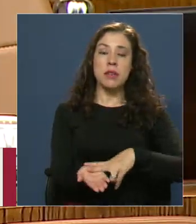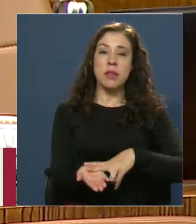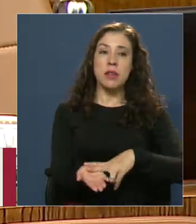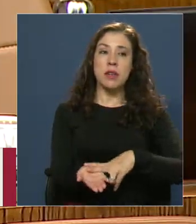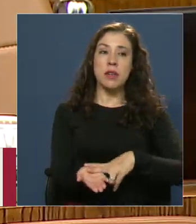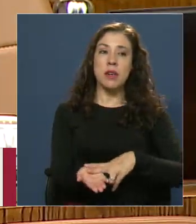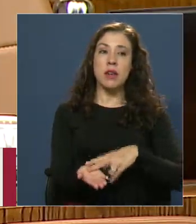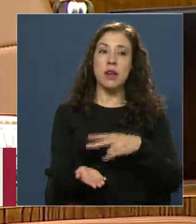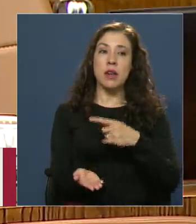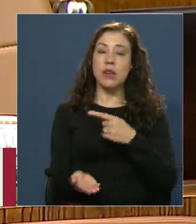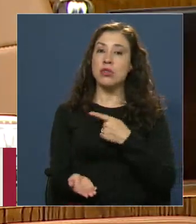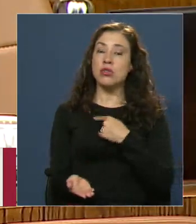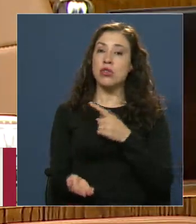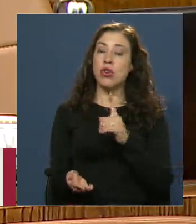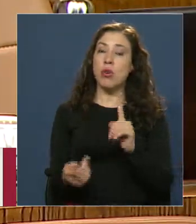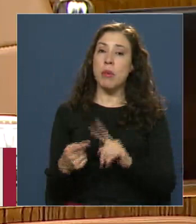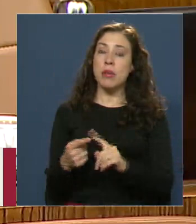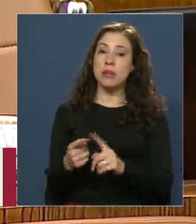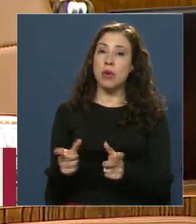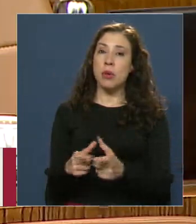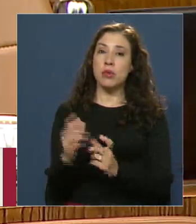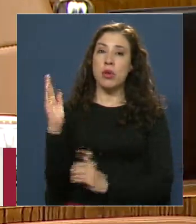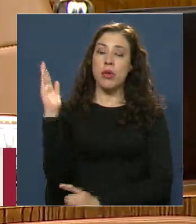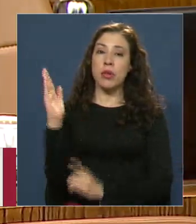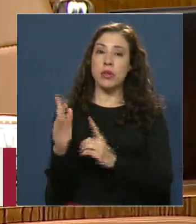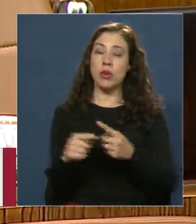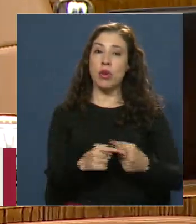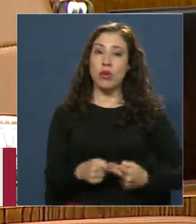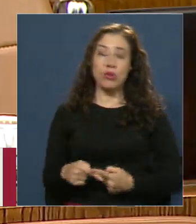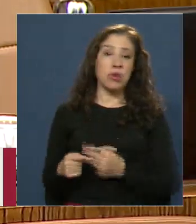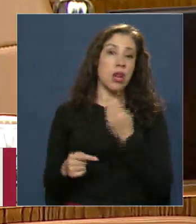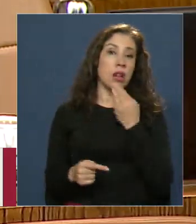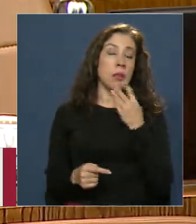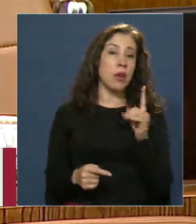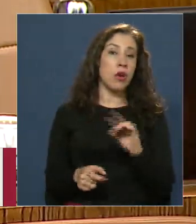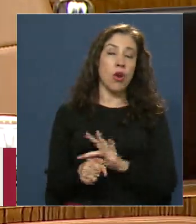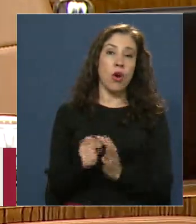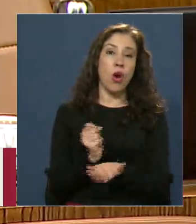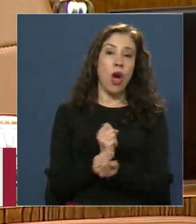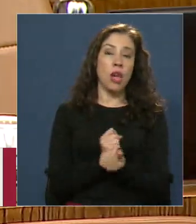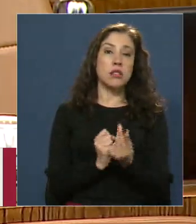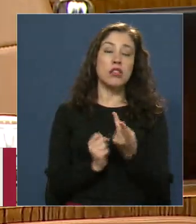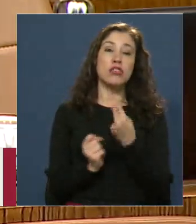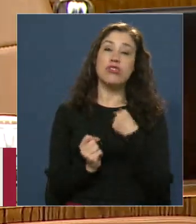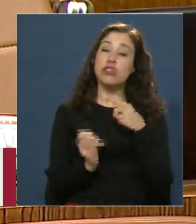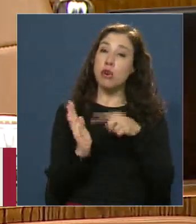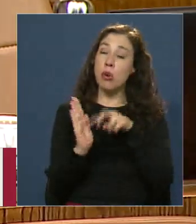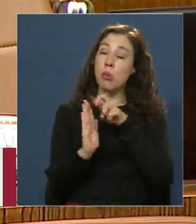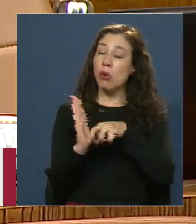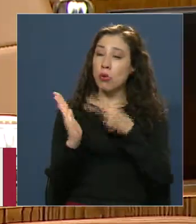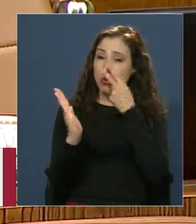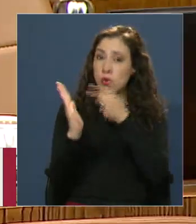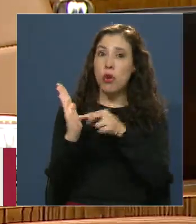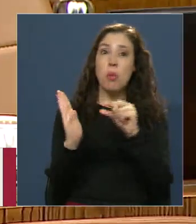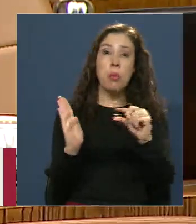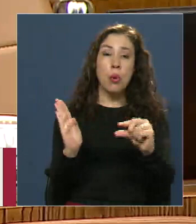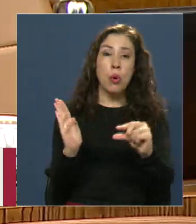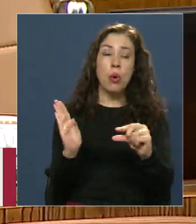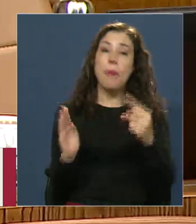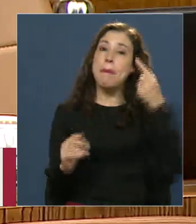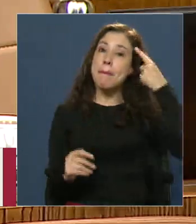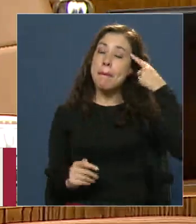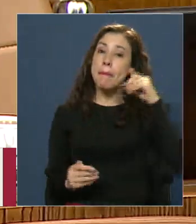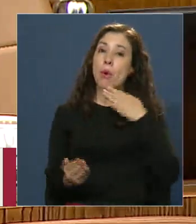no pertenezco a la Comisión de Desarrollo Social, ni tampoco a la de Hacienda, así que conocía poco de este proyecto. No